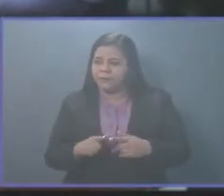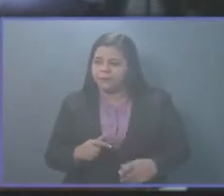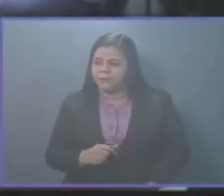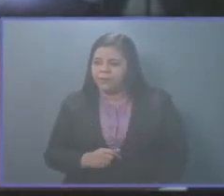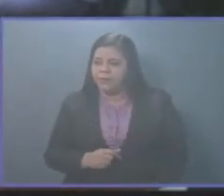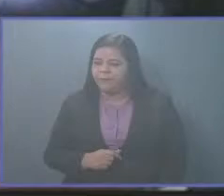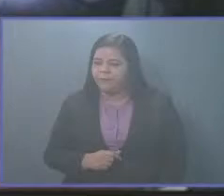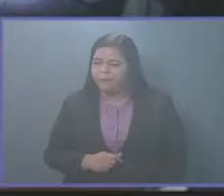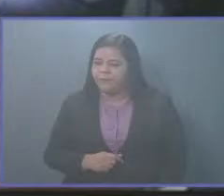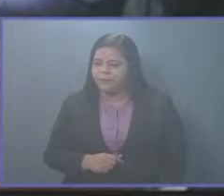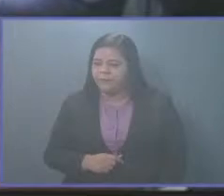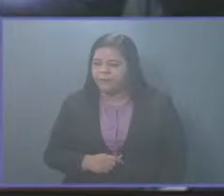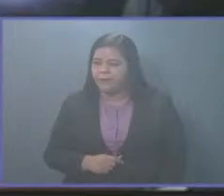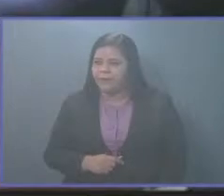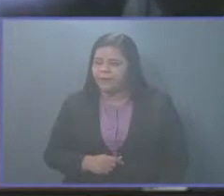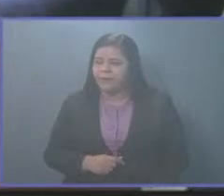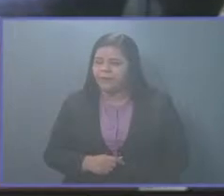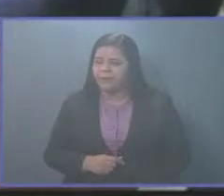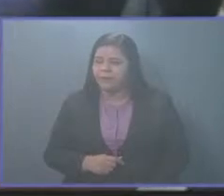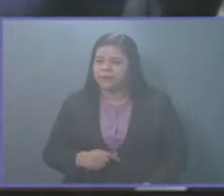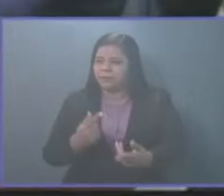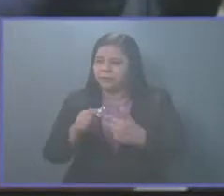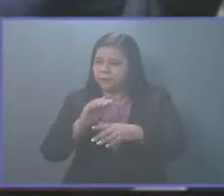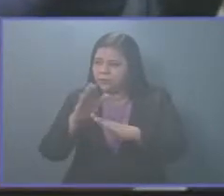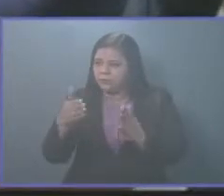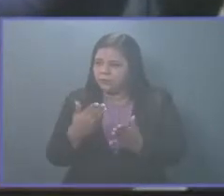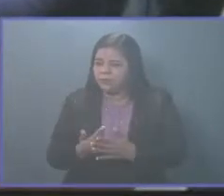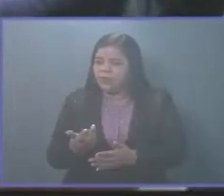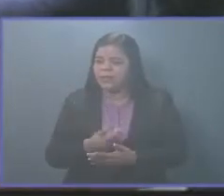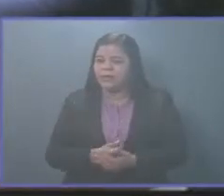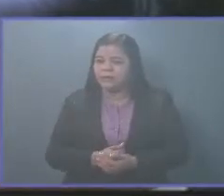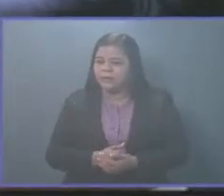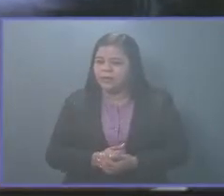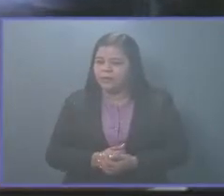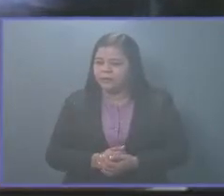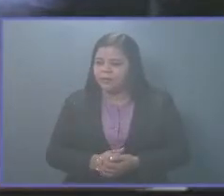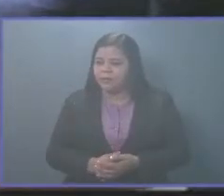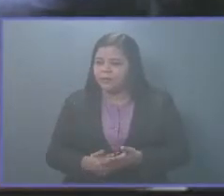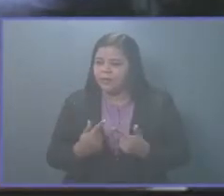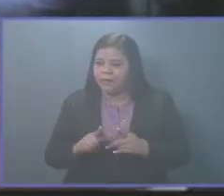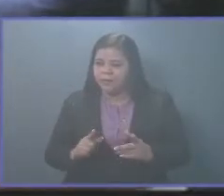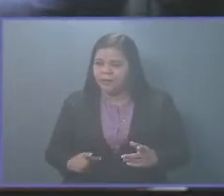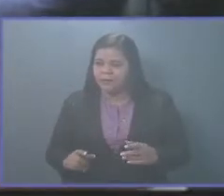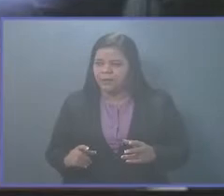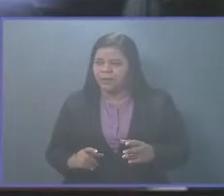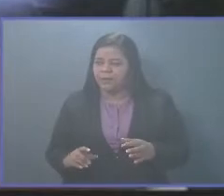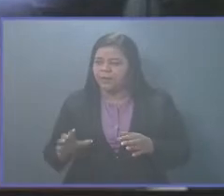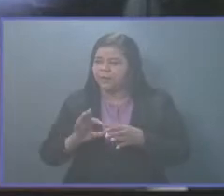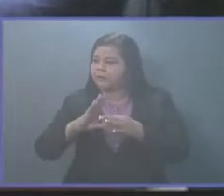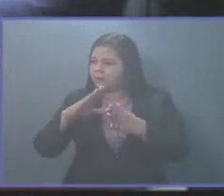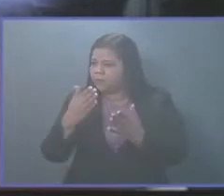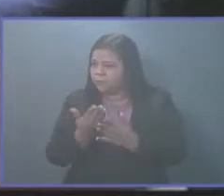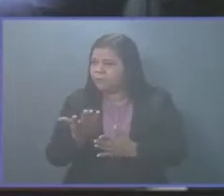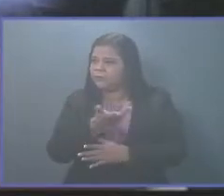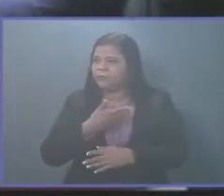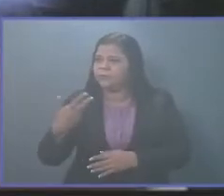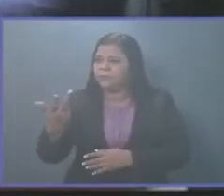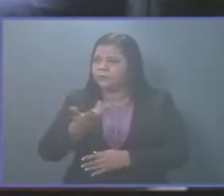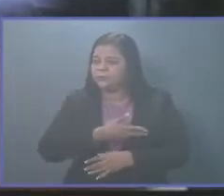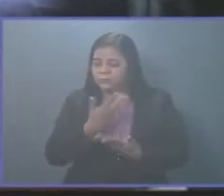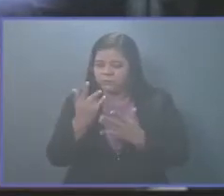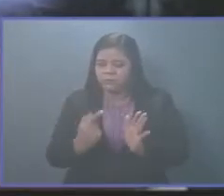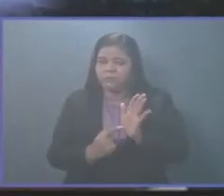los acuerdos ejecutivos y si pueden anexarlos al informe que ustedes